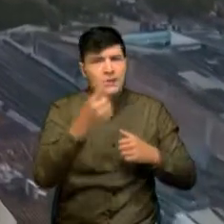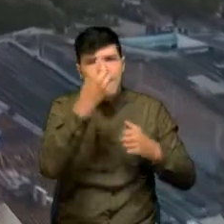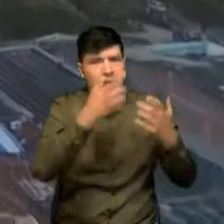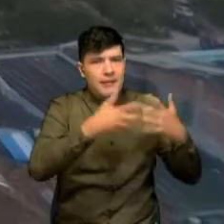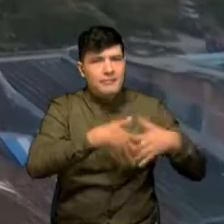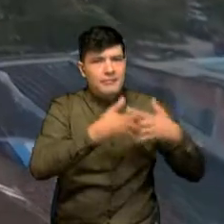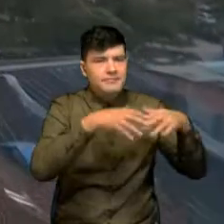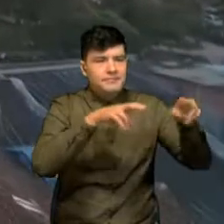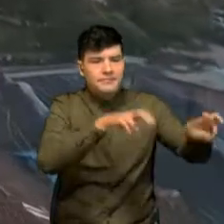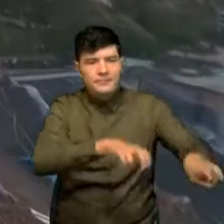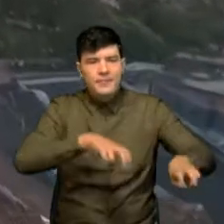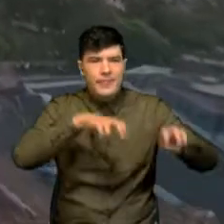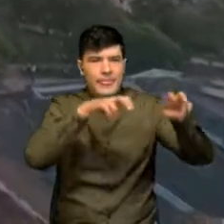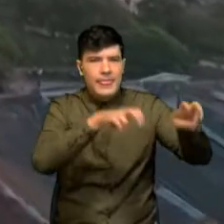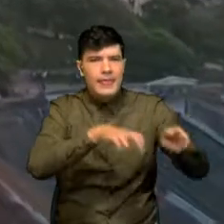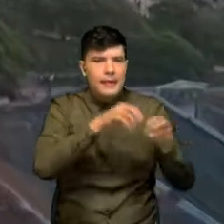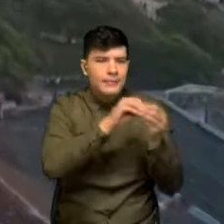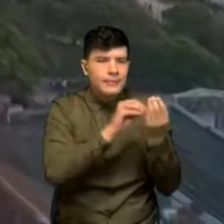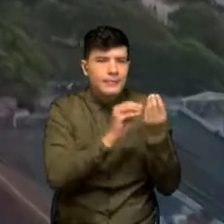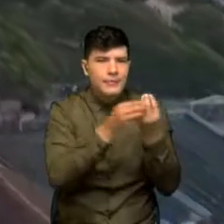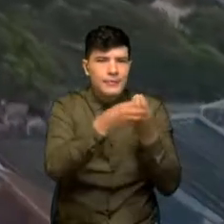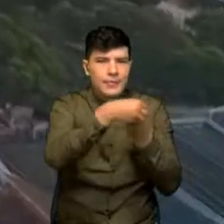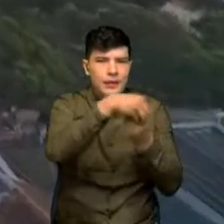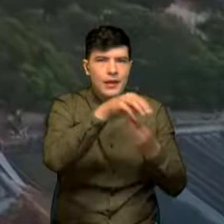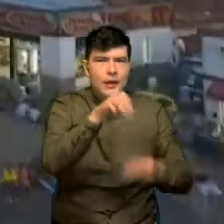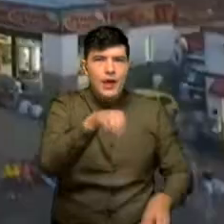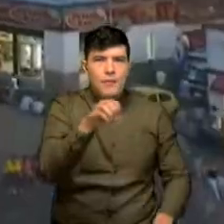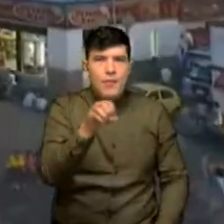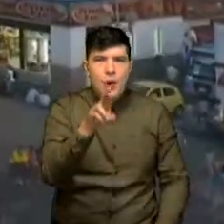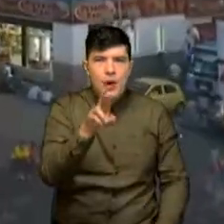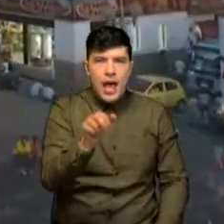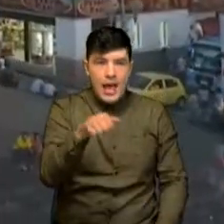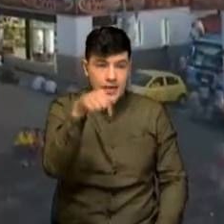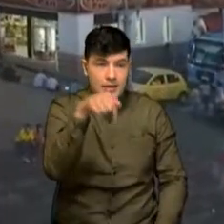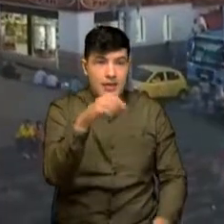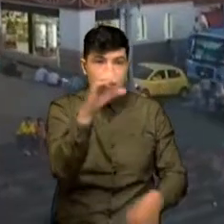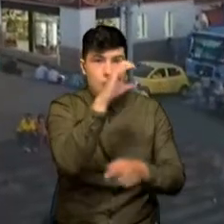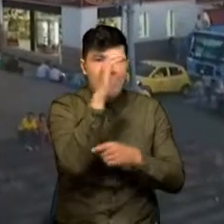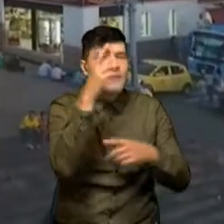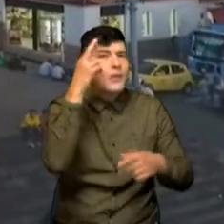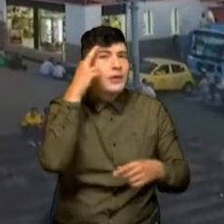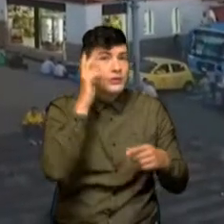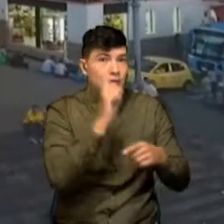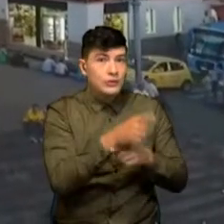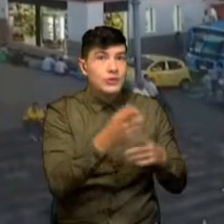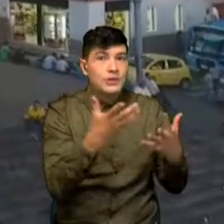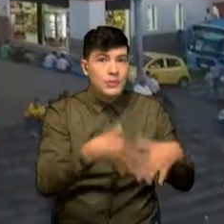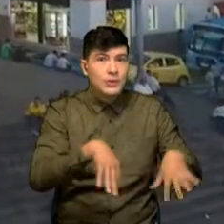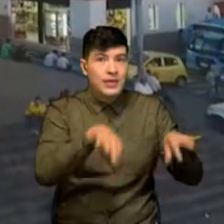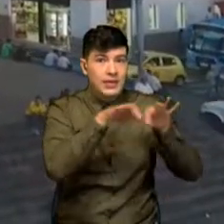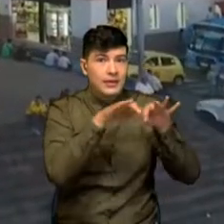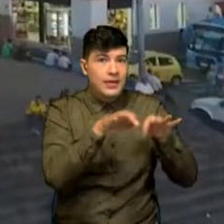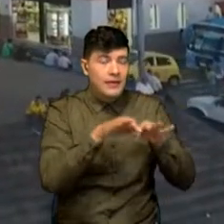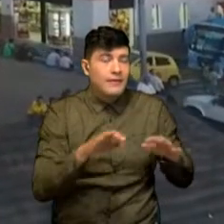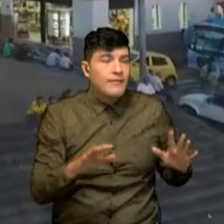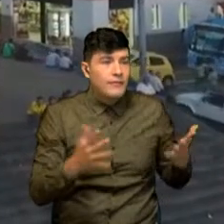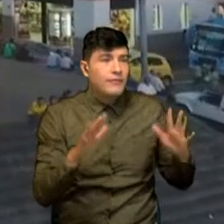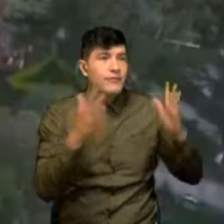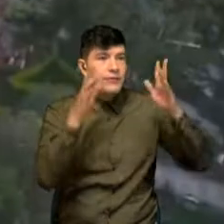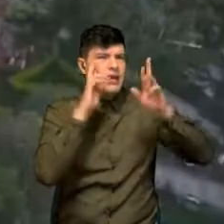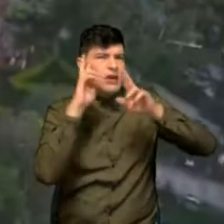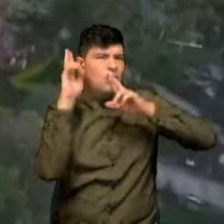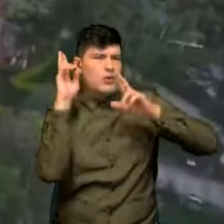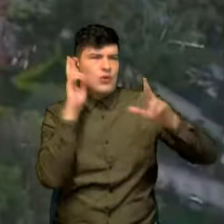país, es el principal transformador del tabaco artesanal en Colombia y por eso es muy importante esta feria para posicionar a Piedecuesta y sobre todo el